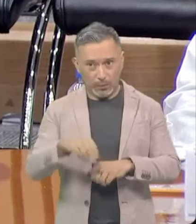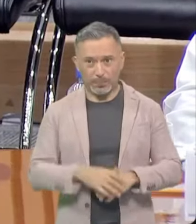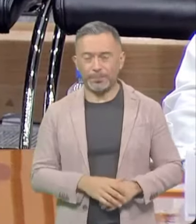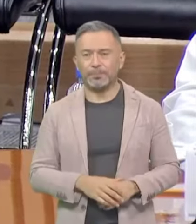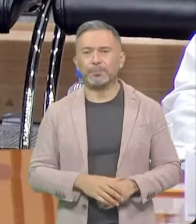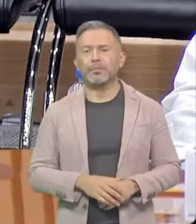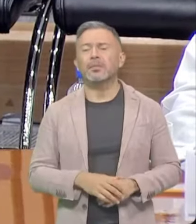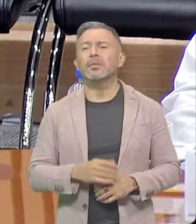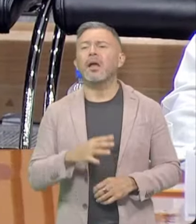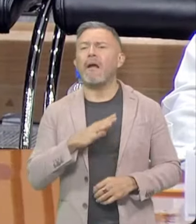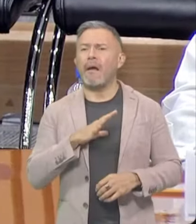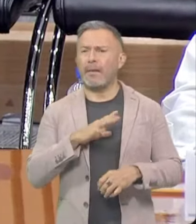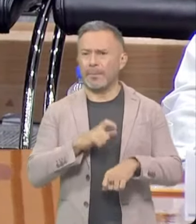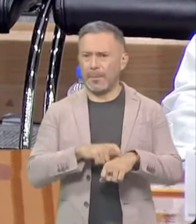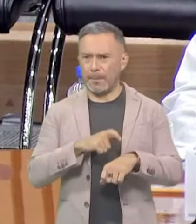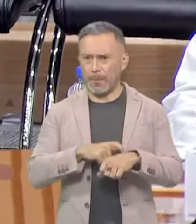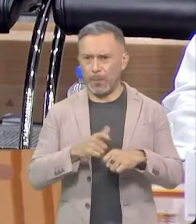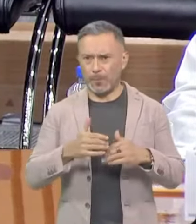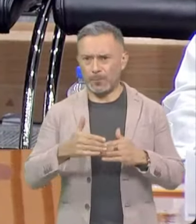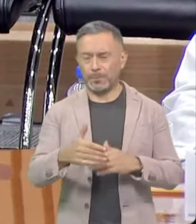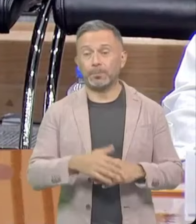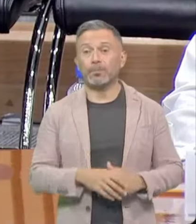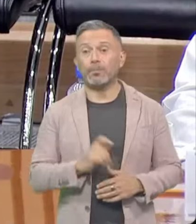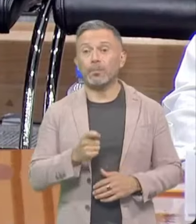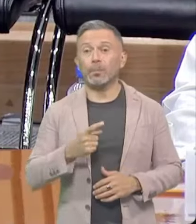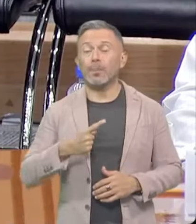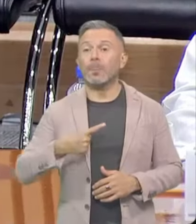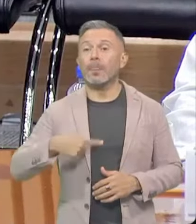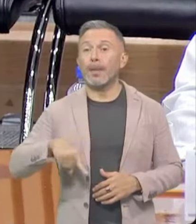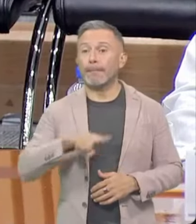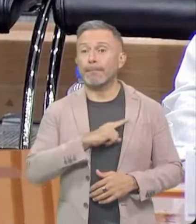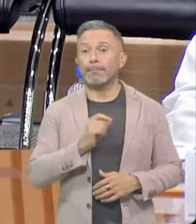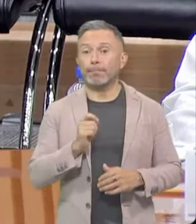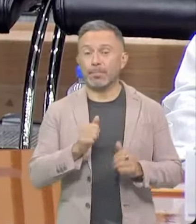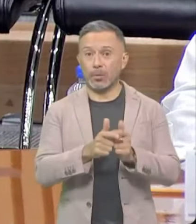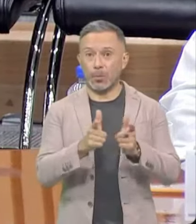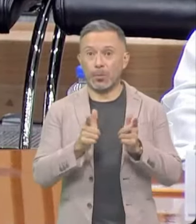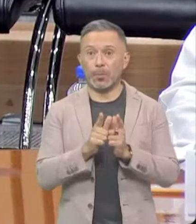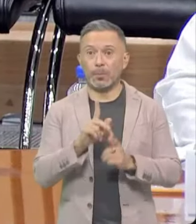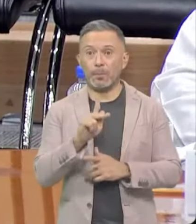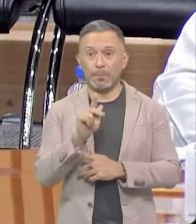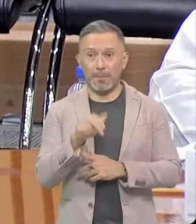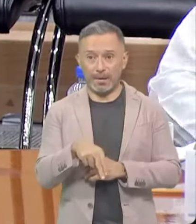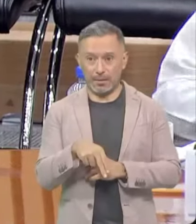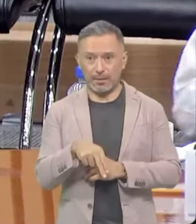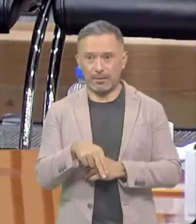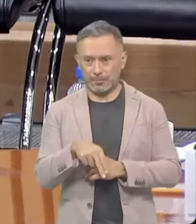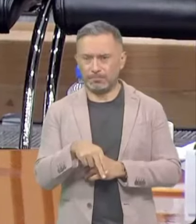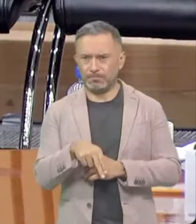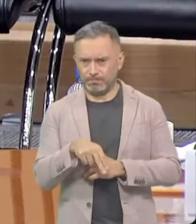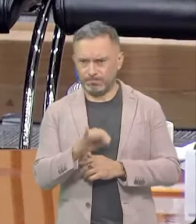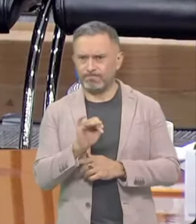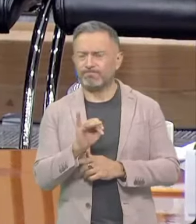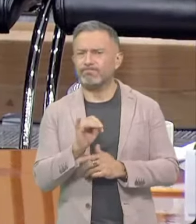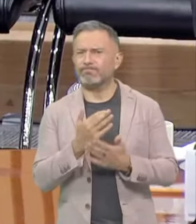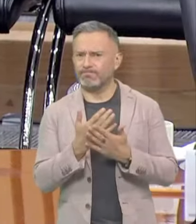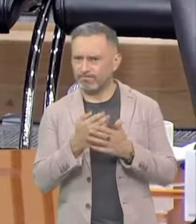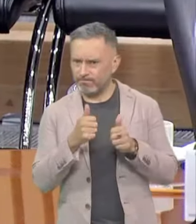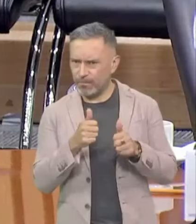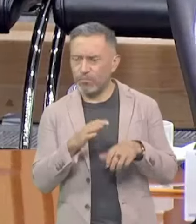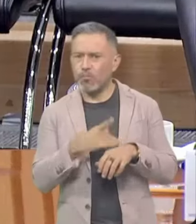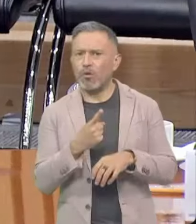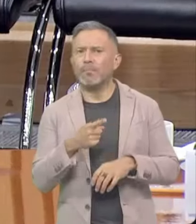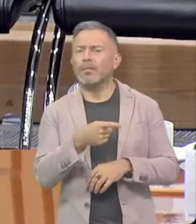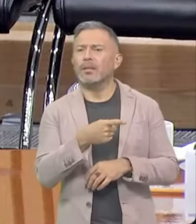para esto nosotros el partido Acción Nacional estaremos aquí porque lo hemos estado como